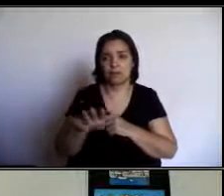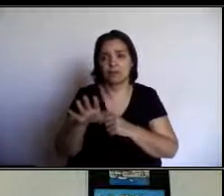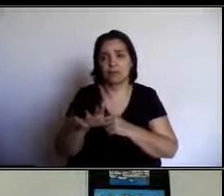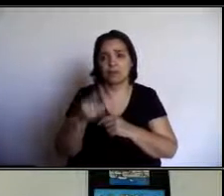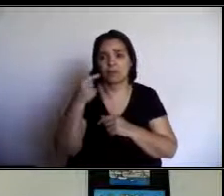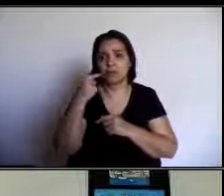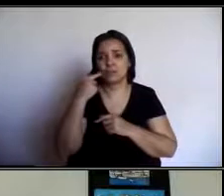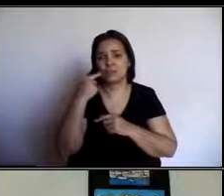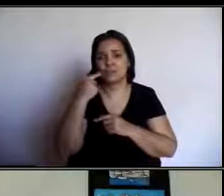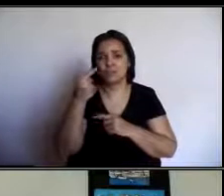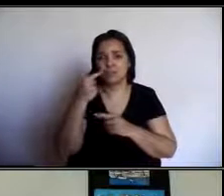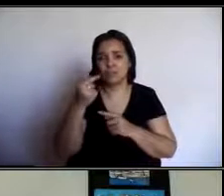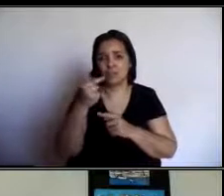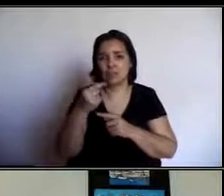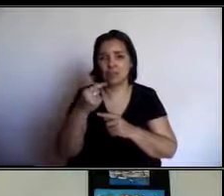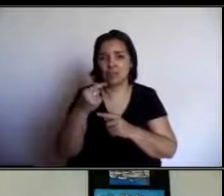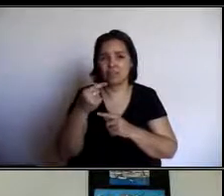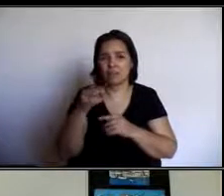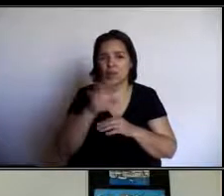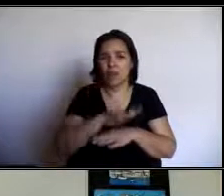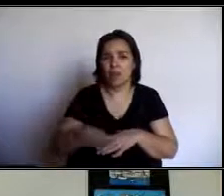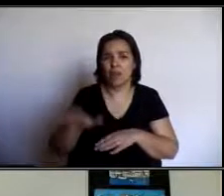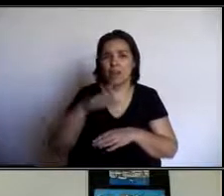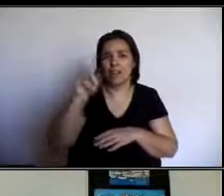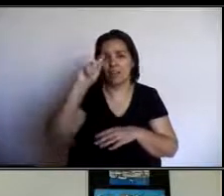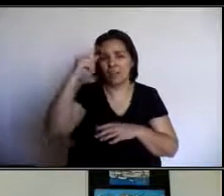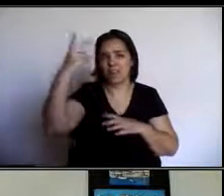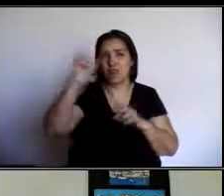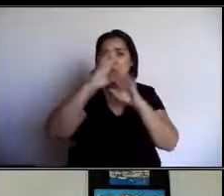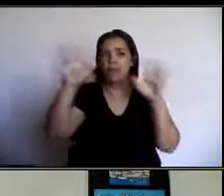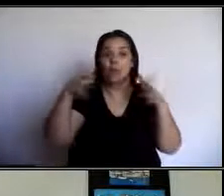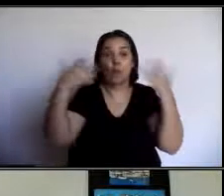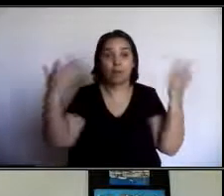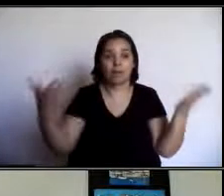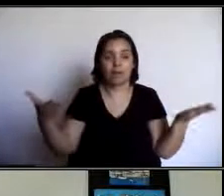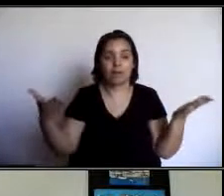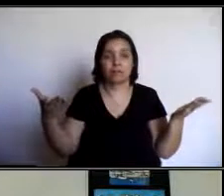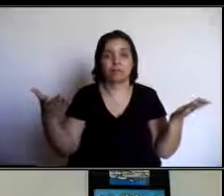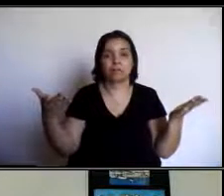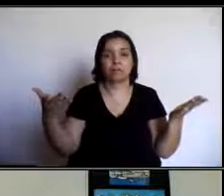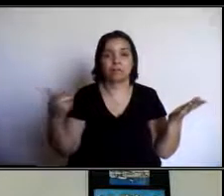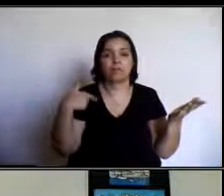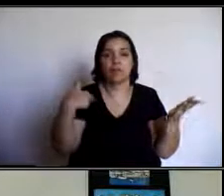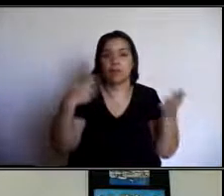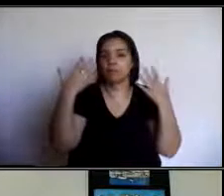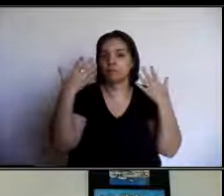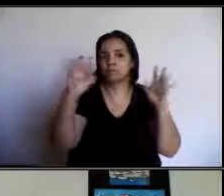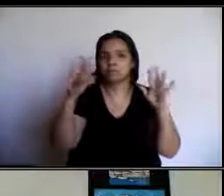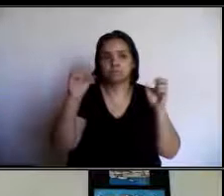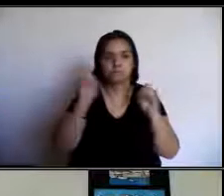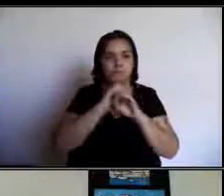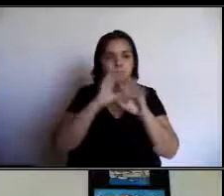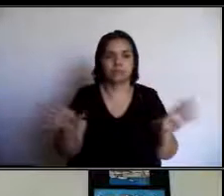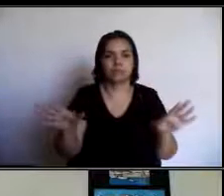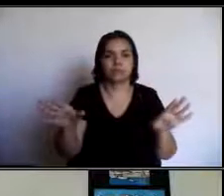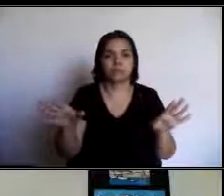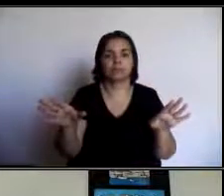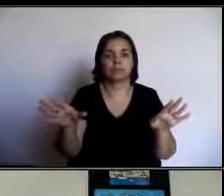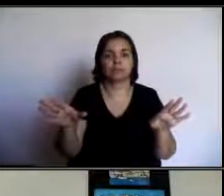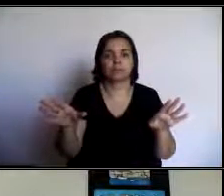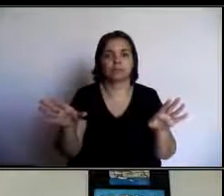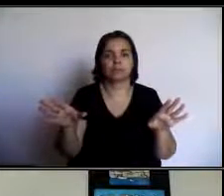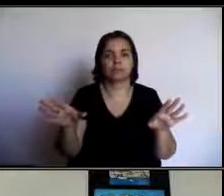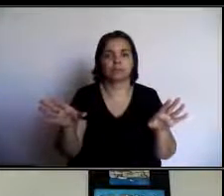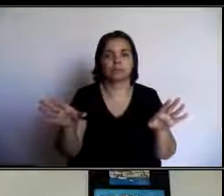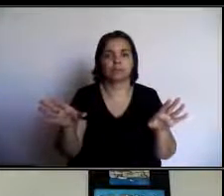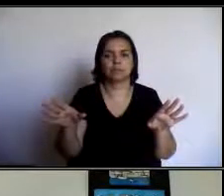de ese punto base, de esa subsidiariedad, cuál es la idea clara. Es una reivindicación obvia porque